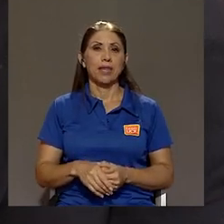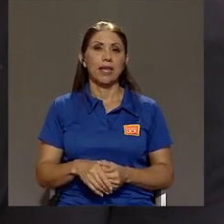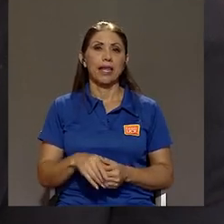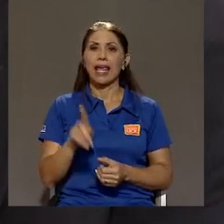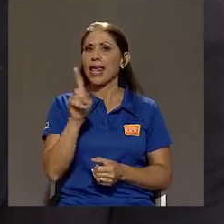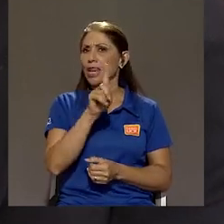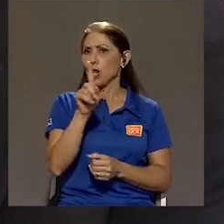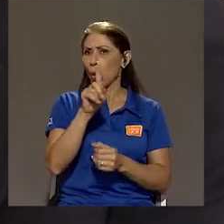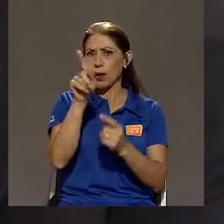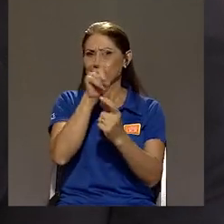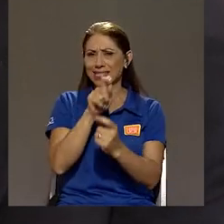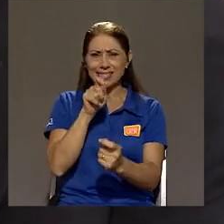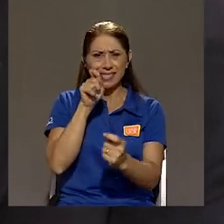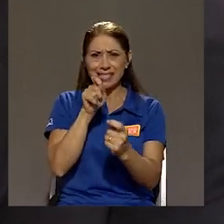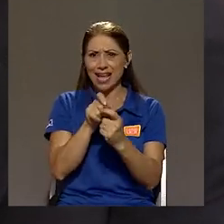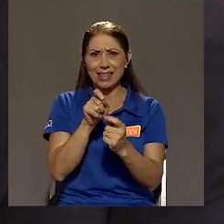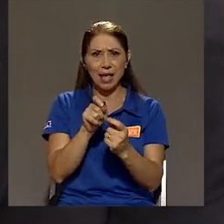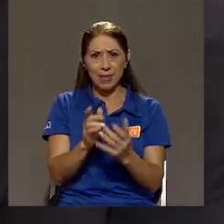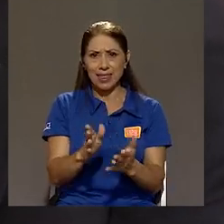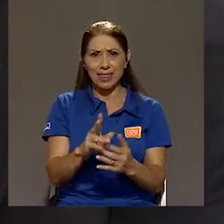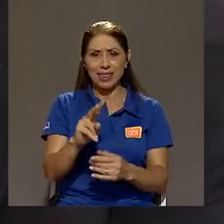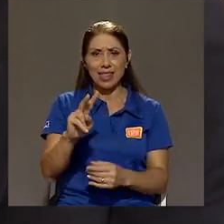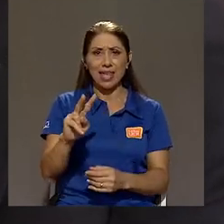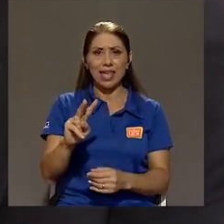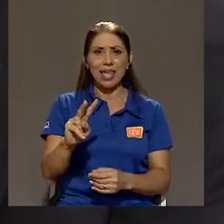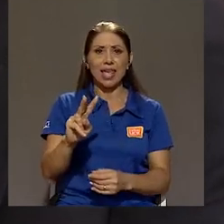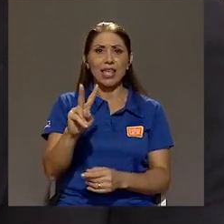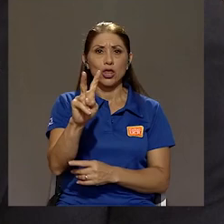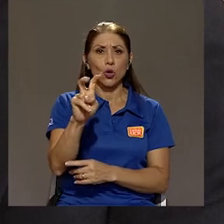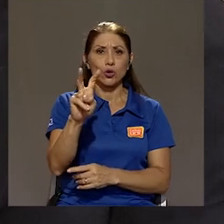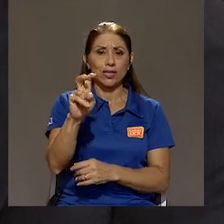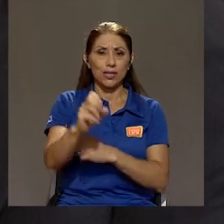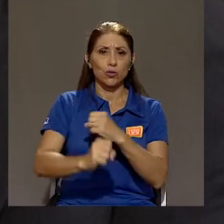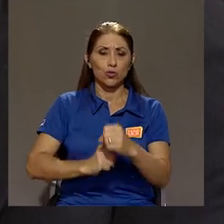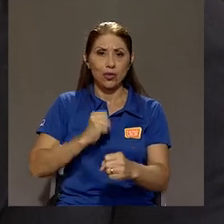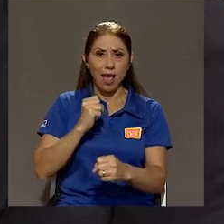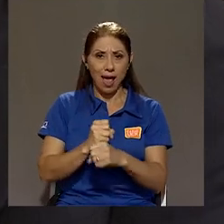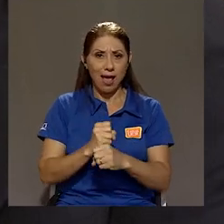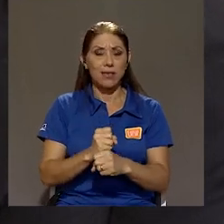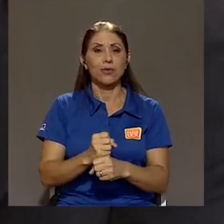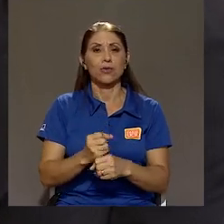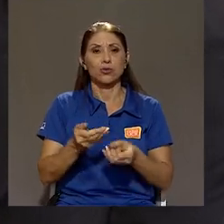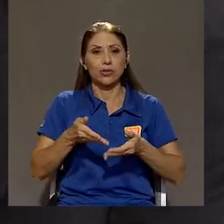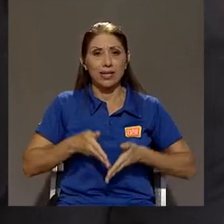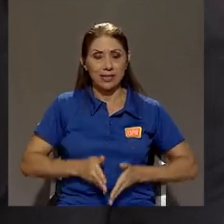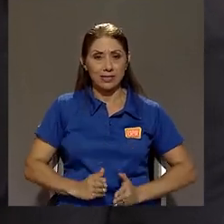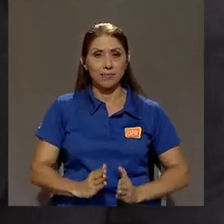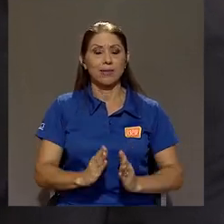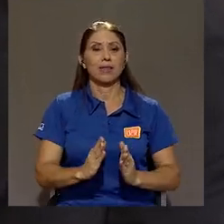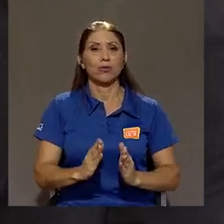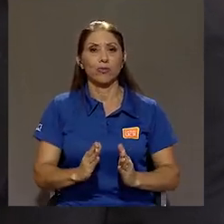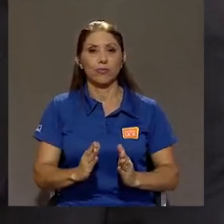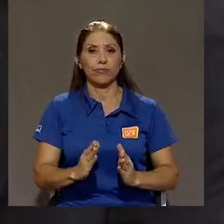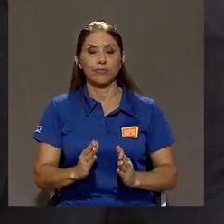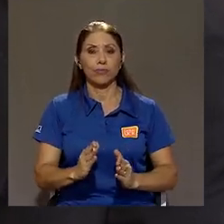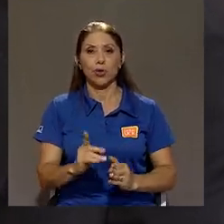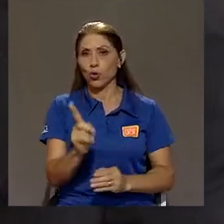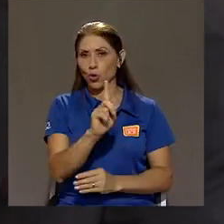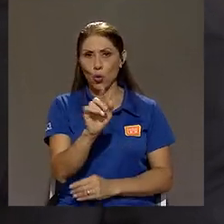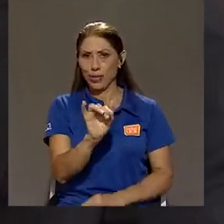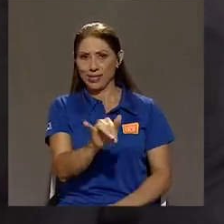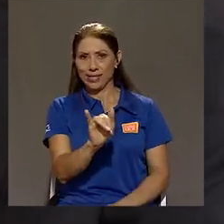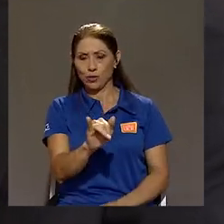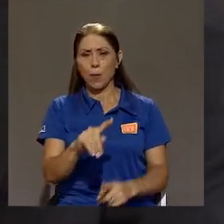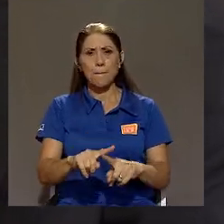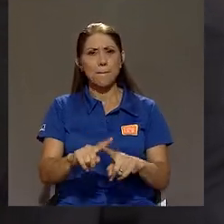no es exactamente el segundo centenario lo que lo invita, pero hace unos